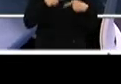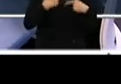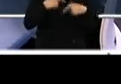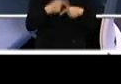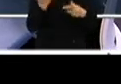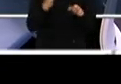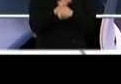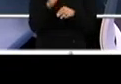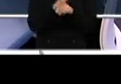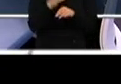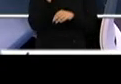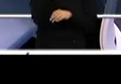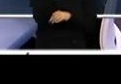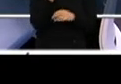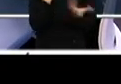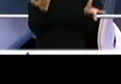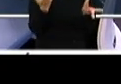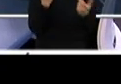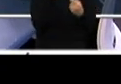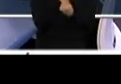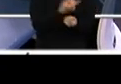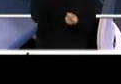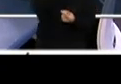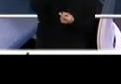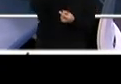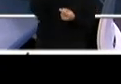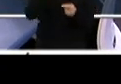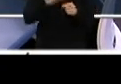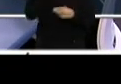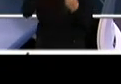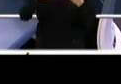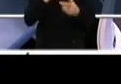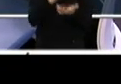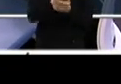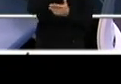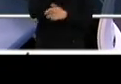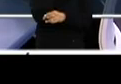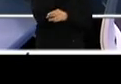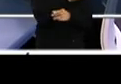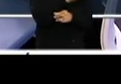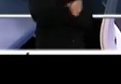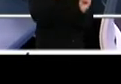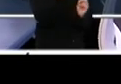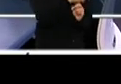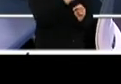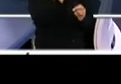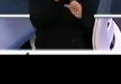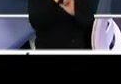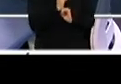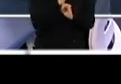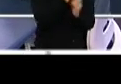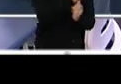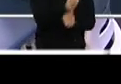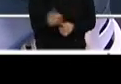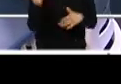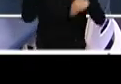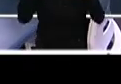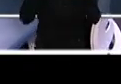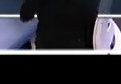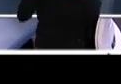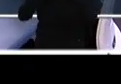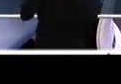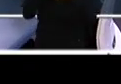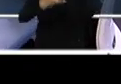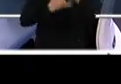Sí. ¿Qué van a tener estos 6 ganadores? Van a venir 3 días a la Ciudad de México con su padre de familia o su tutor y van a estar disfrutando de